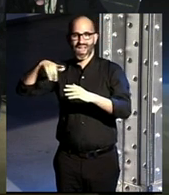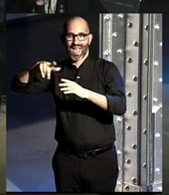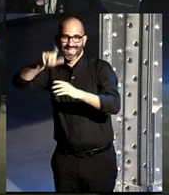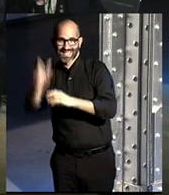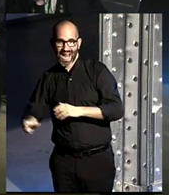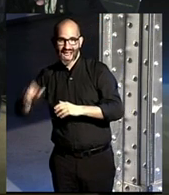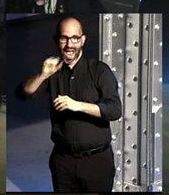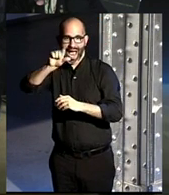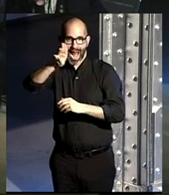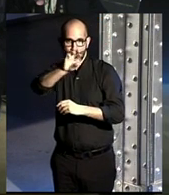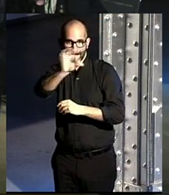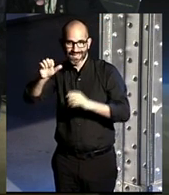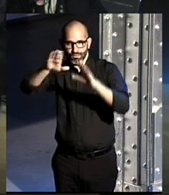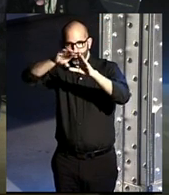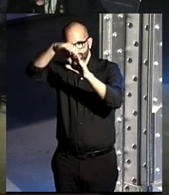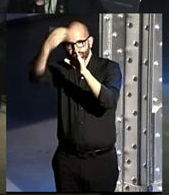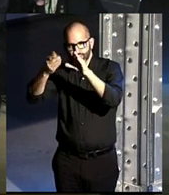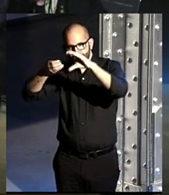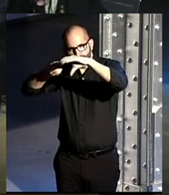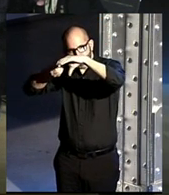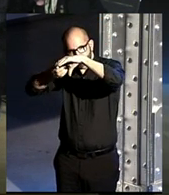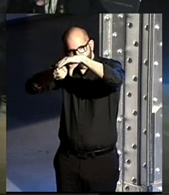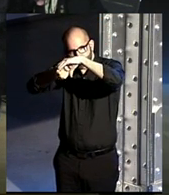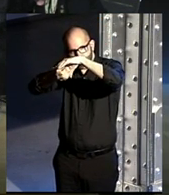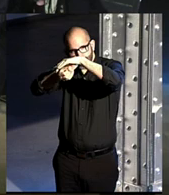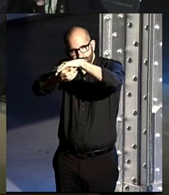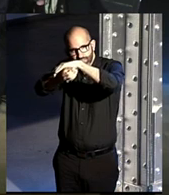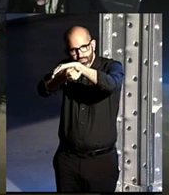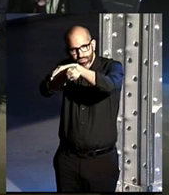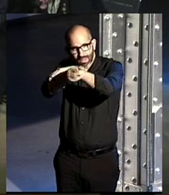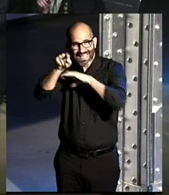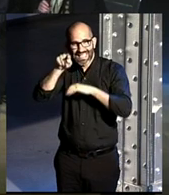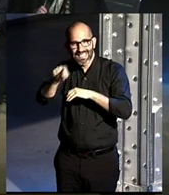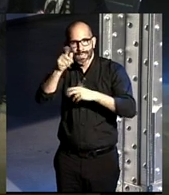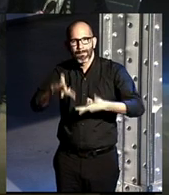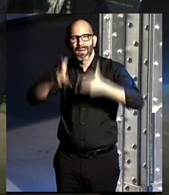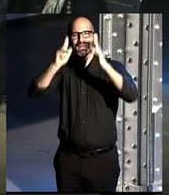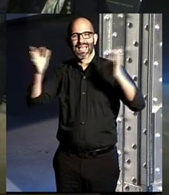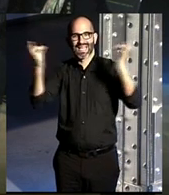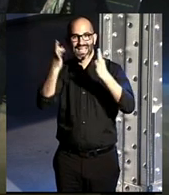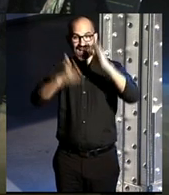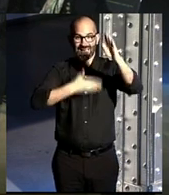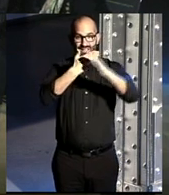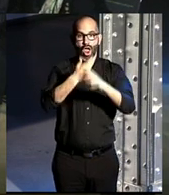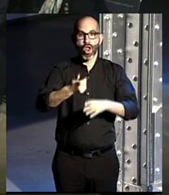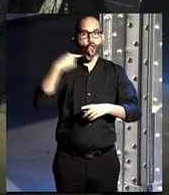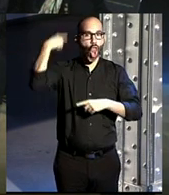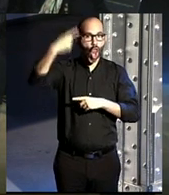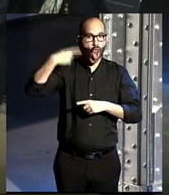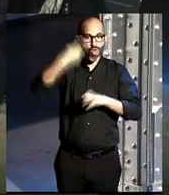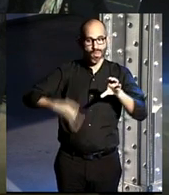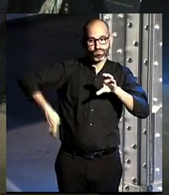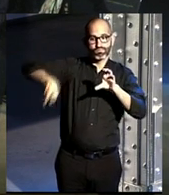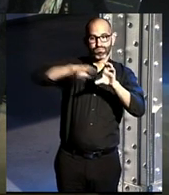Modane-Bardonnecchia, que era un tren que permitía de subir a un tren en Londres y llegar en tren sin bajar